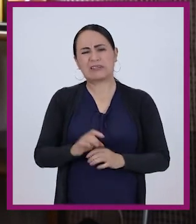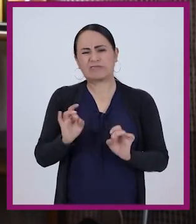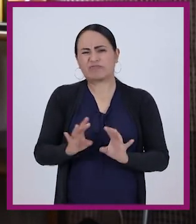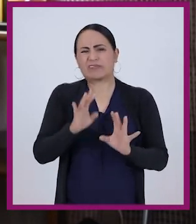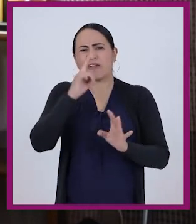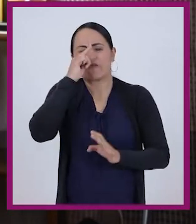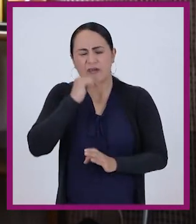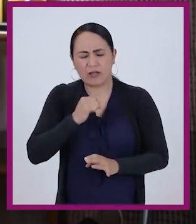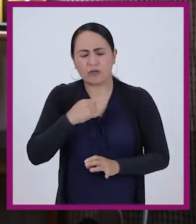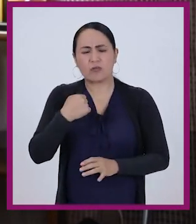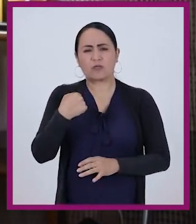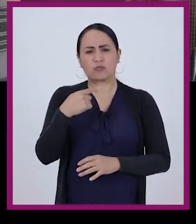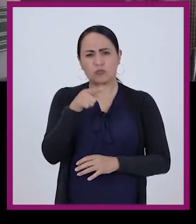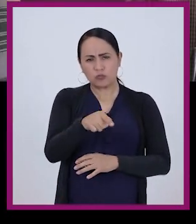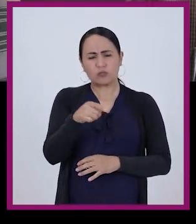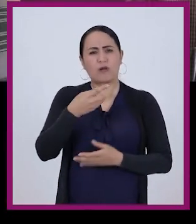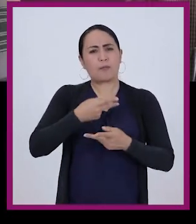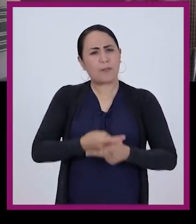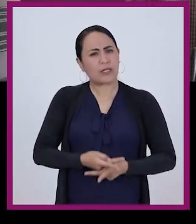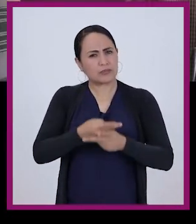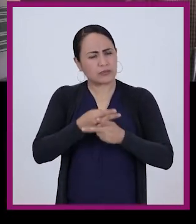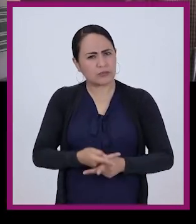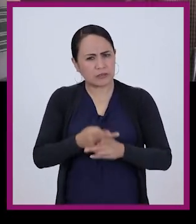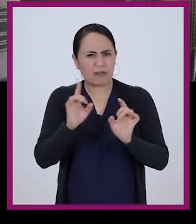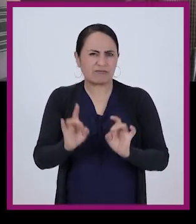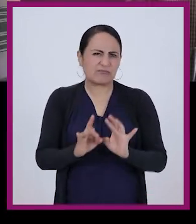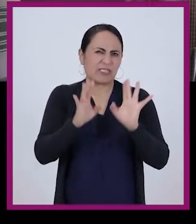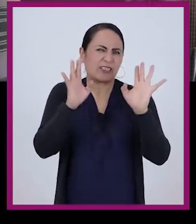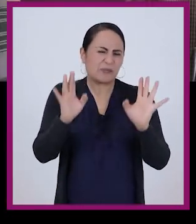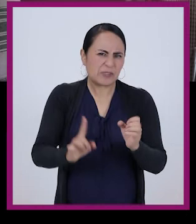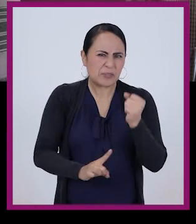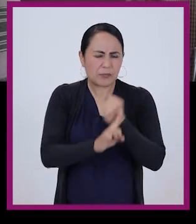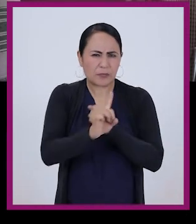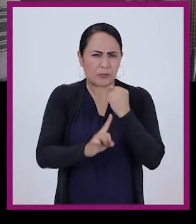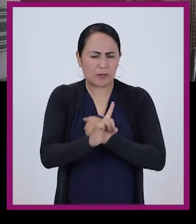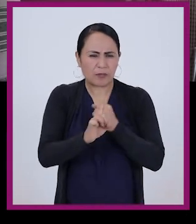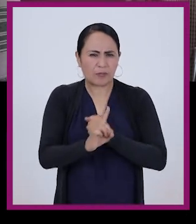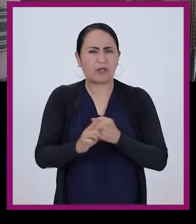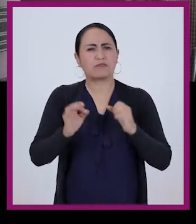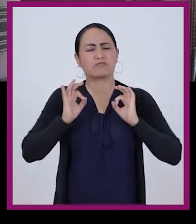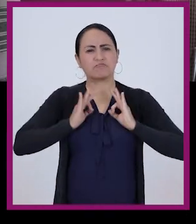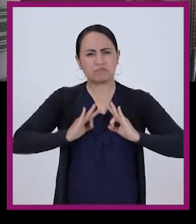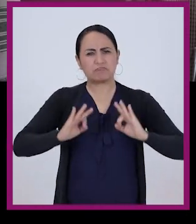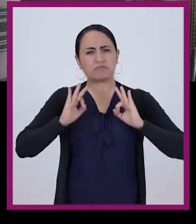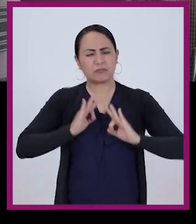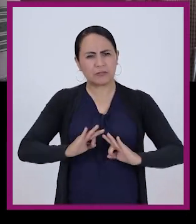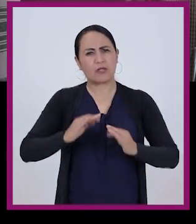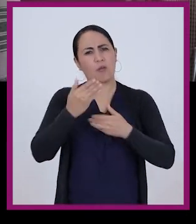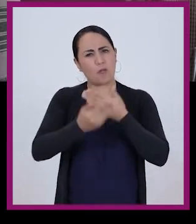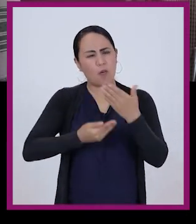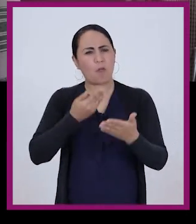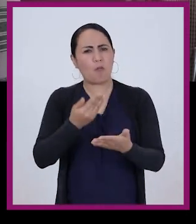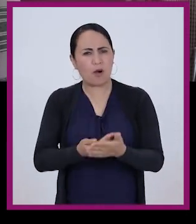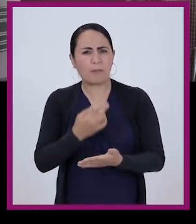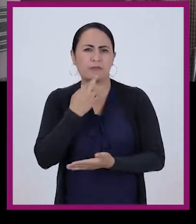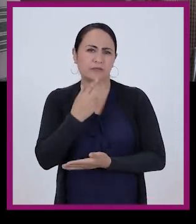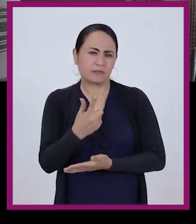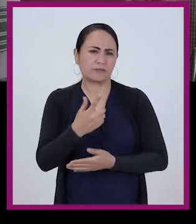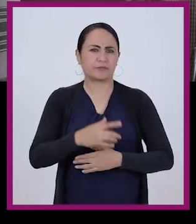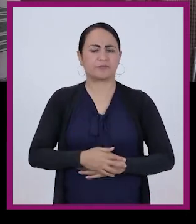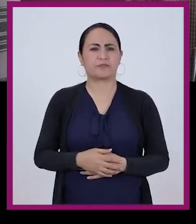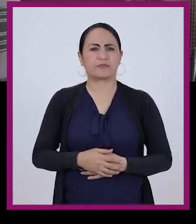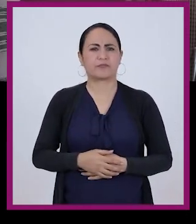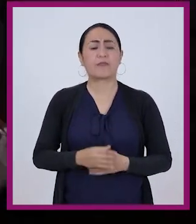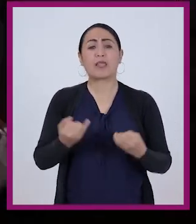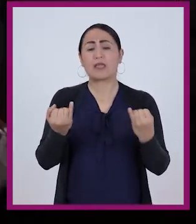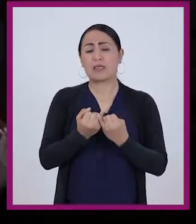la tolerancia a la frustración. Esto ayudará a afrontar las situaciones adversas y serás un mejor elemento para tu equipo. Utiliza